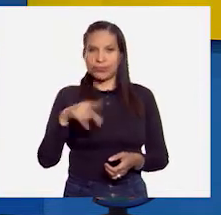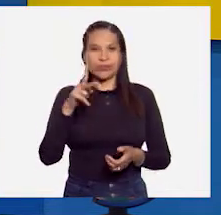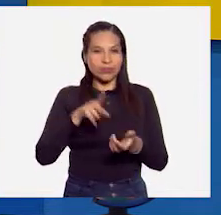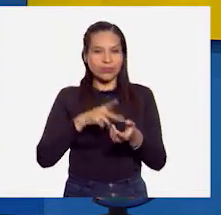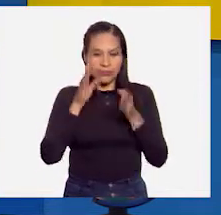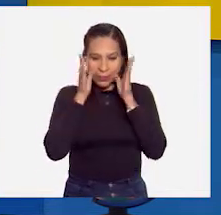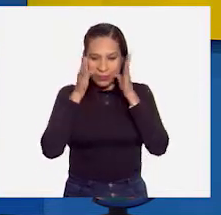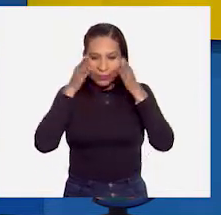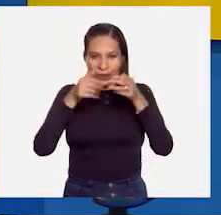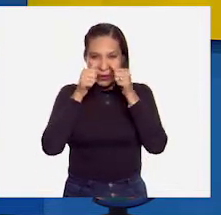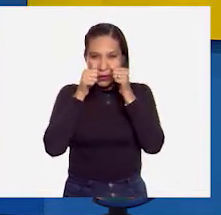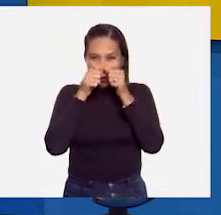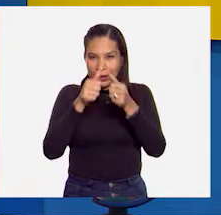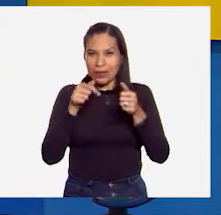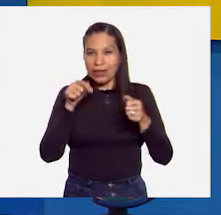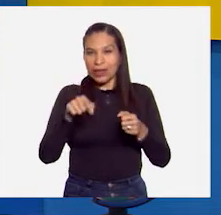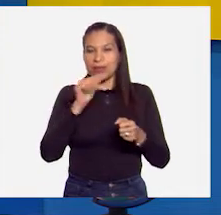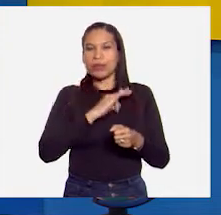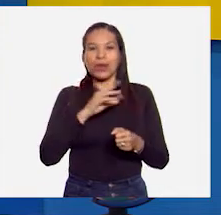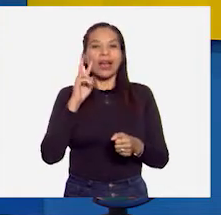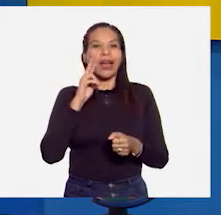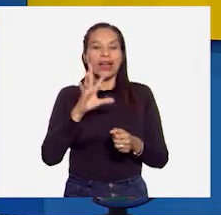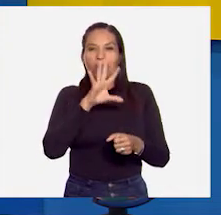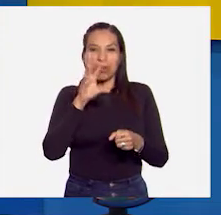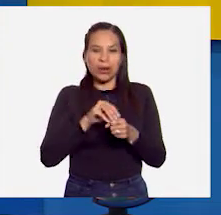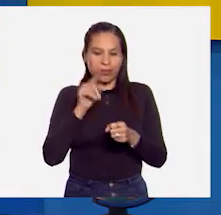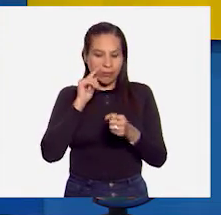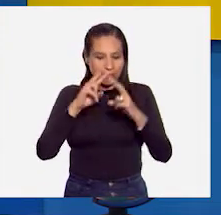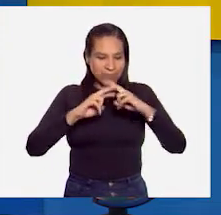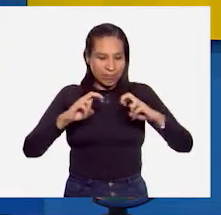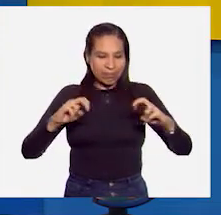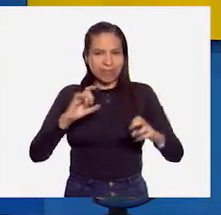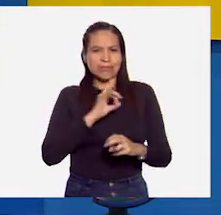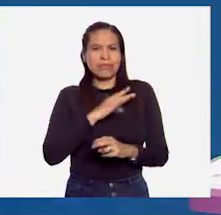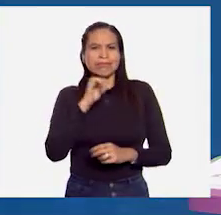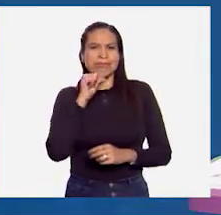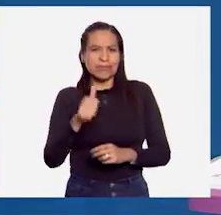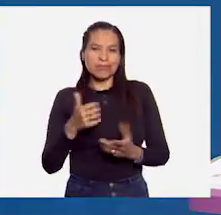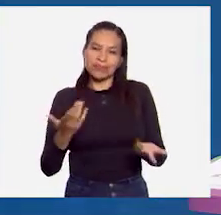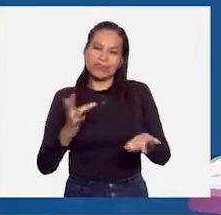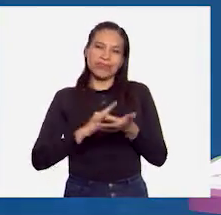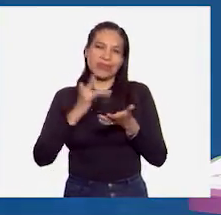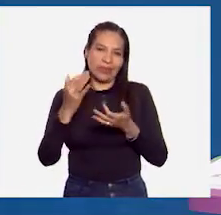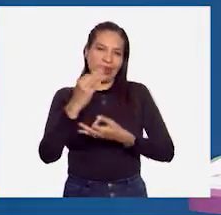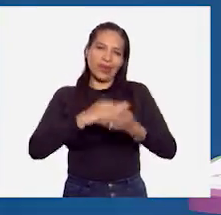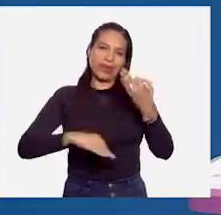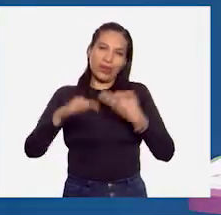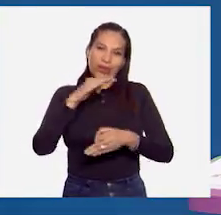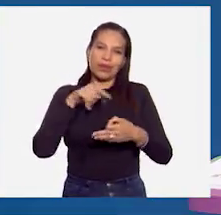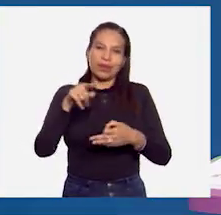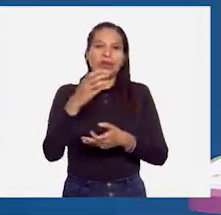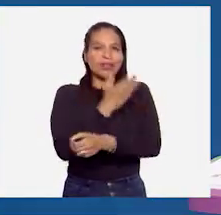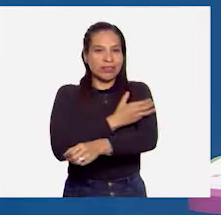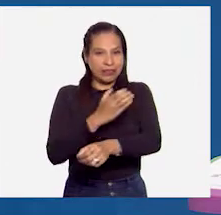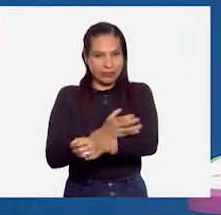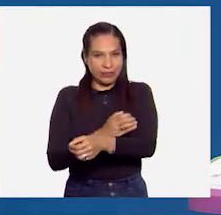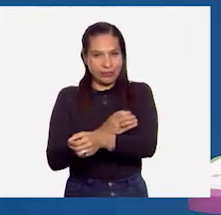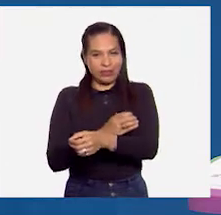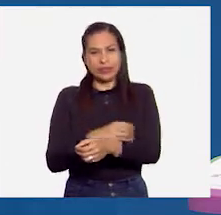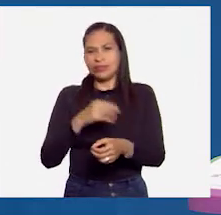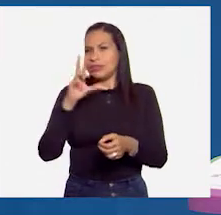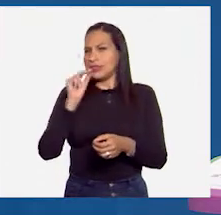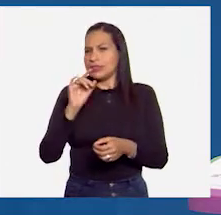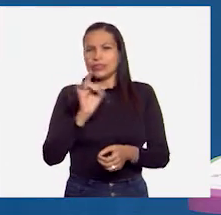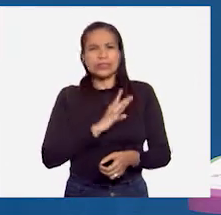vez que enfocamos nuestra atención y le entramos a descifrarla sin miedo? Gracias a todas y todos por acompañarnos. No